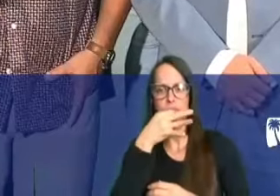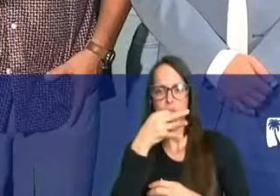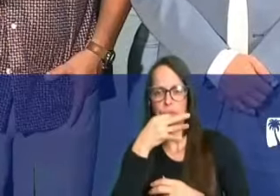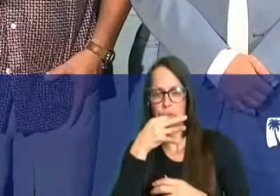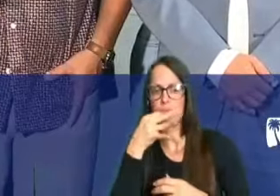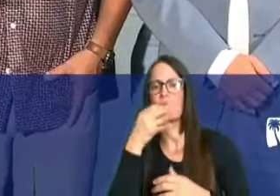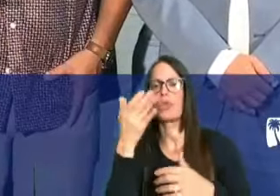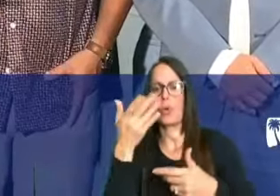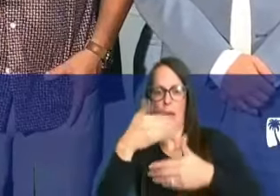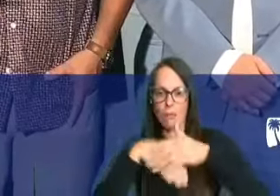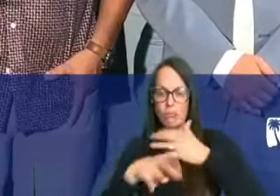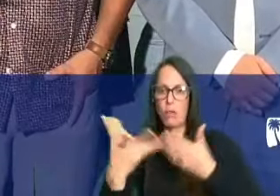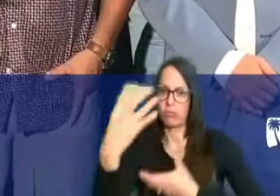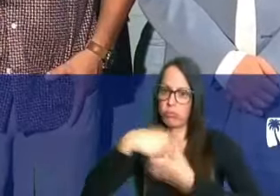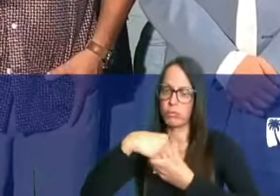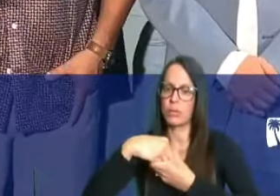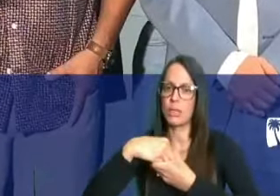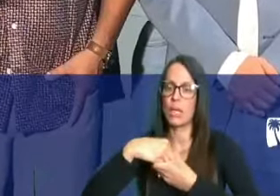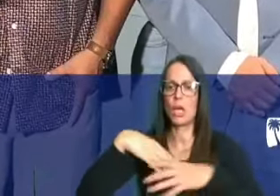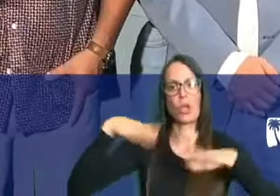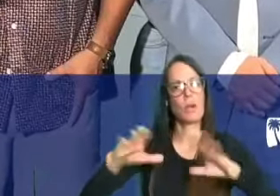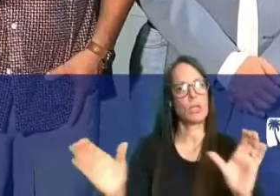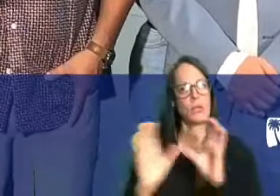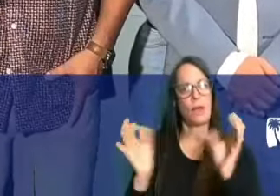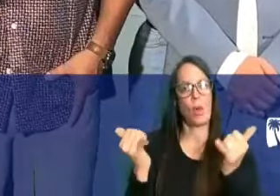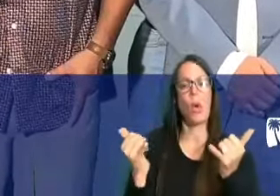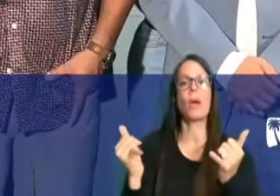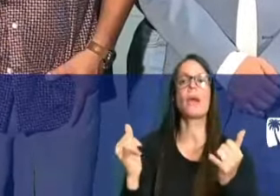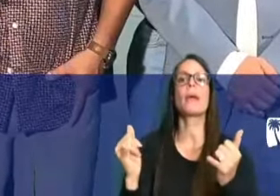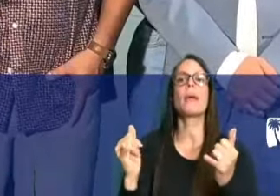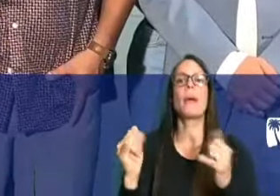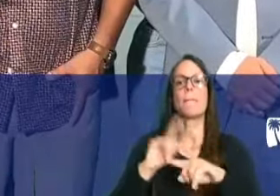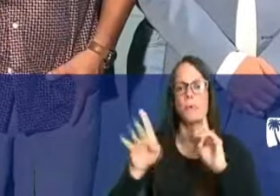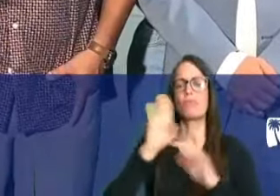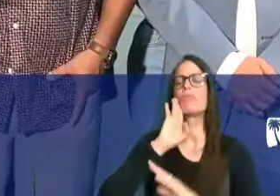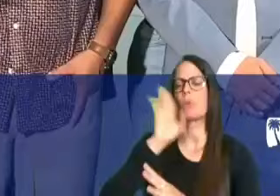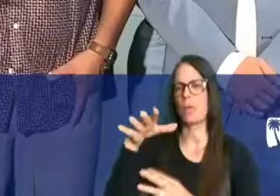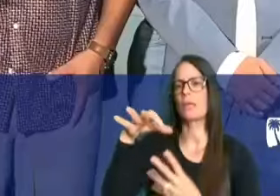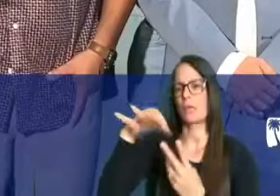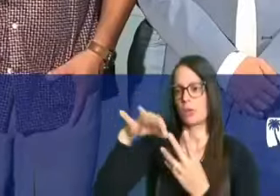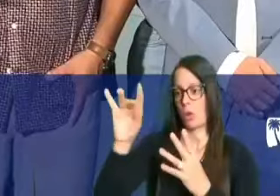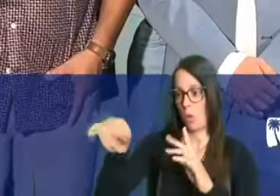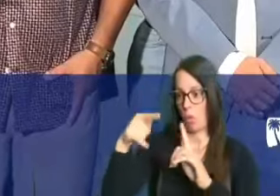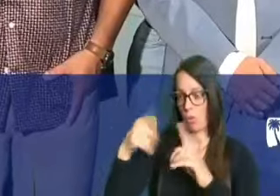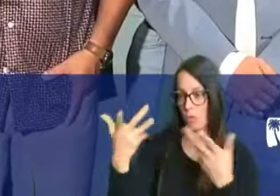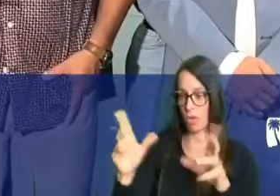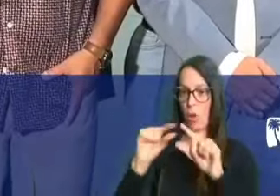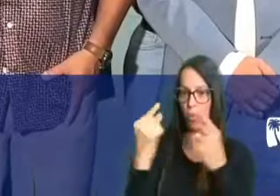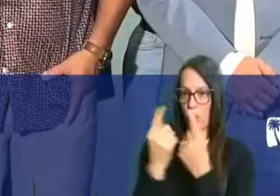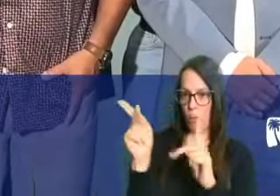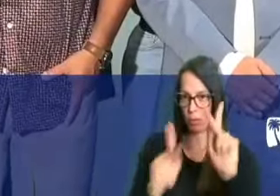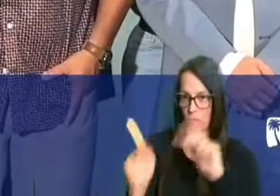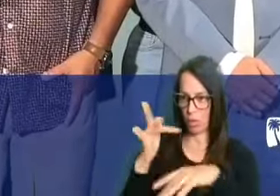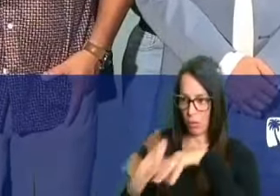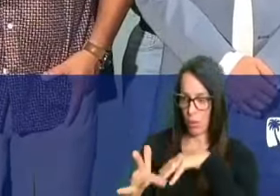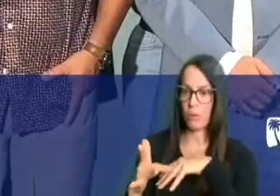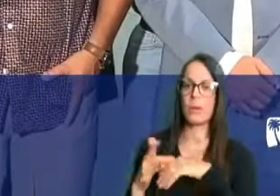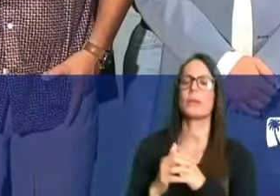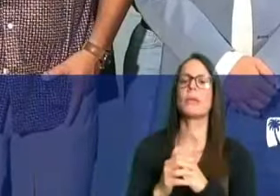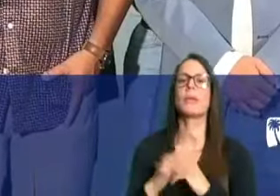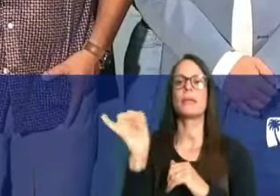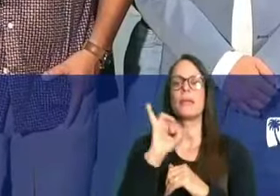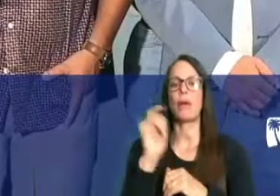día de hoy esa vicepresidencia no se seleccionó en el día de hoy y se va a seleccionar una vez tengamos esa composición el portavoz del senado